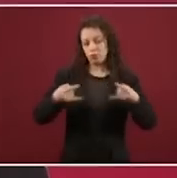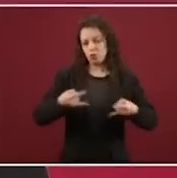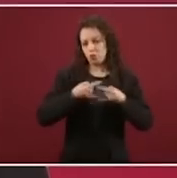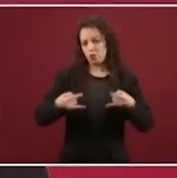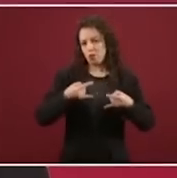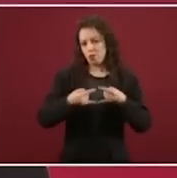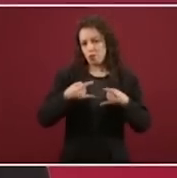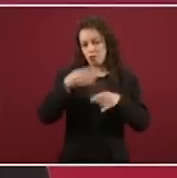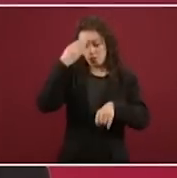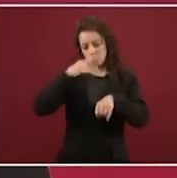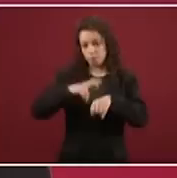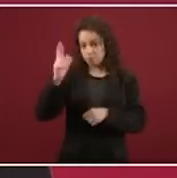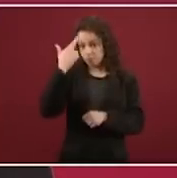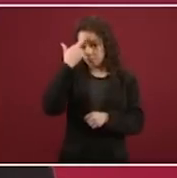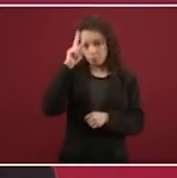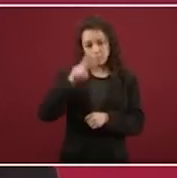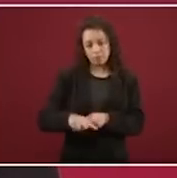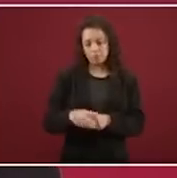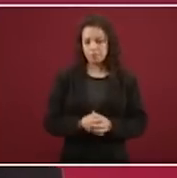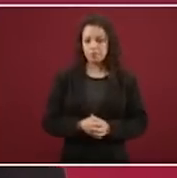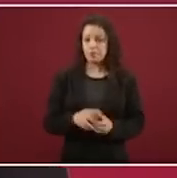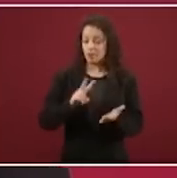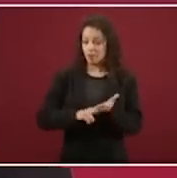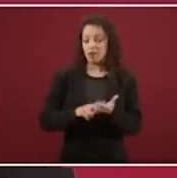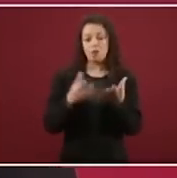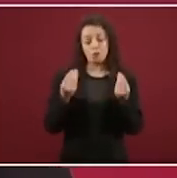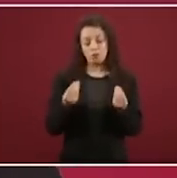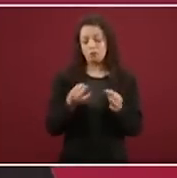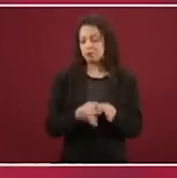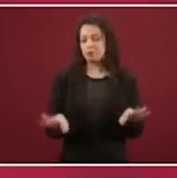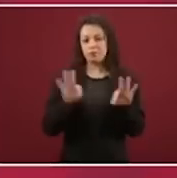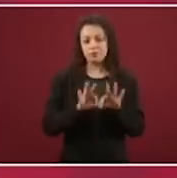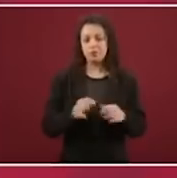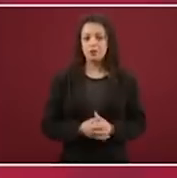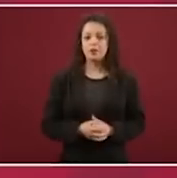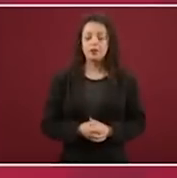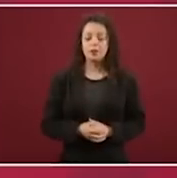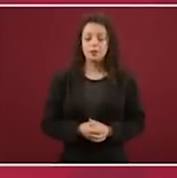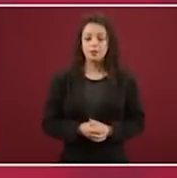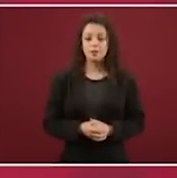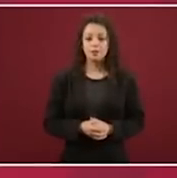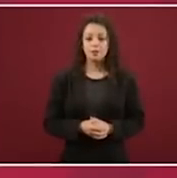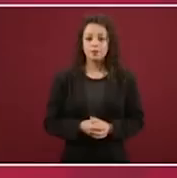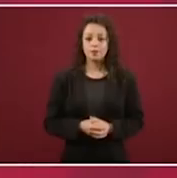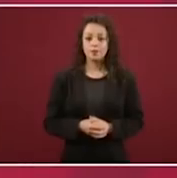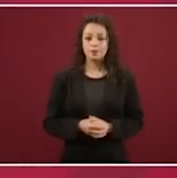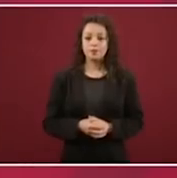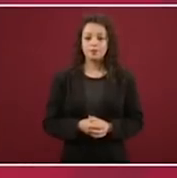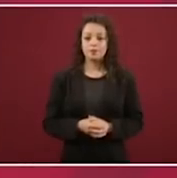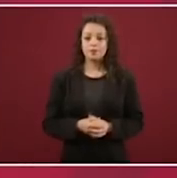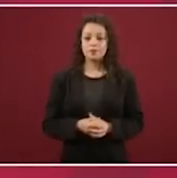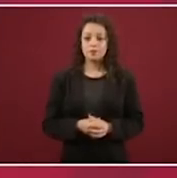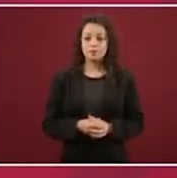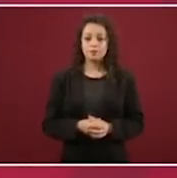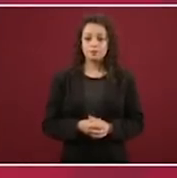Es fundamental. Bueno, y hoy vamos a presentarles